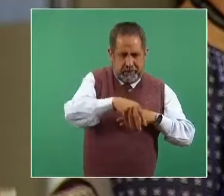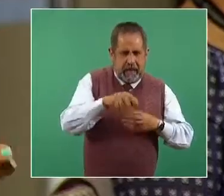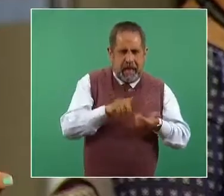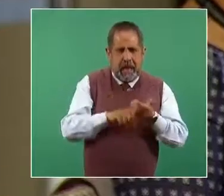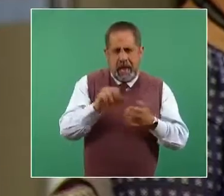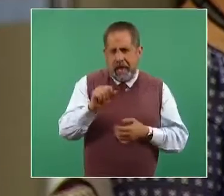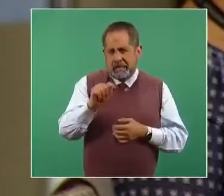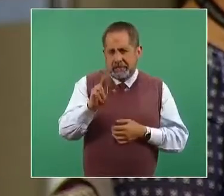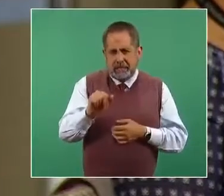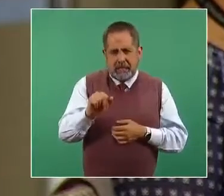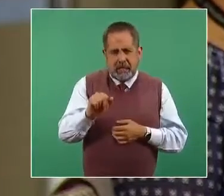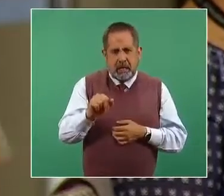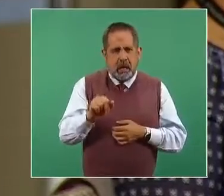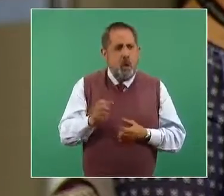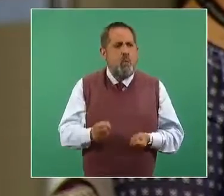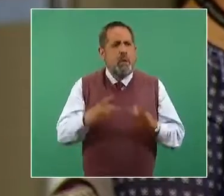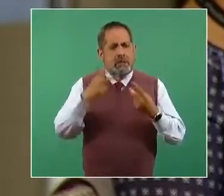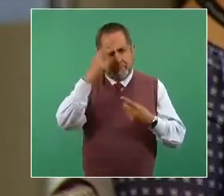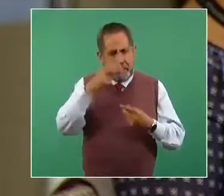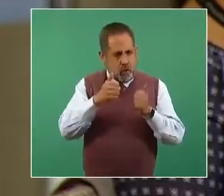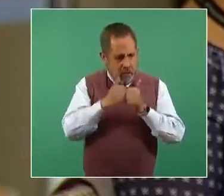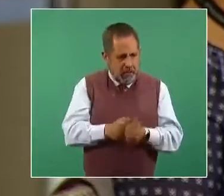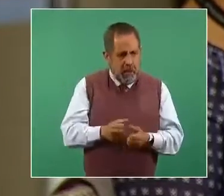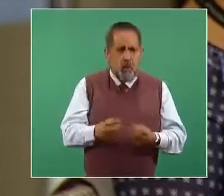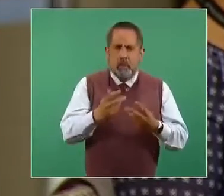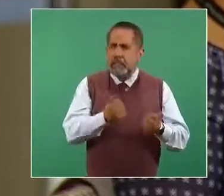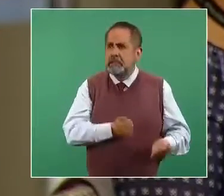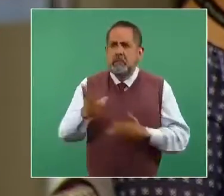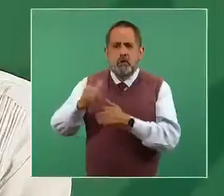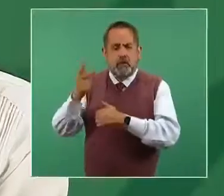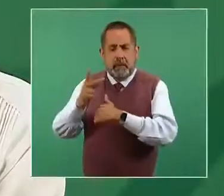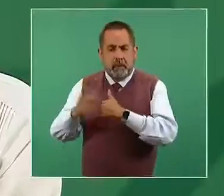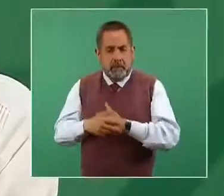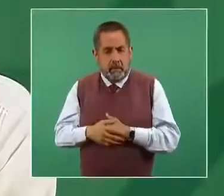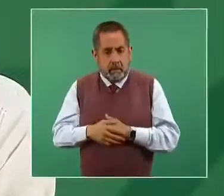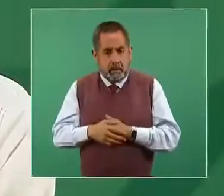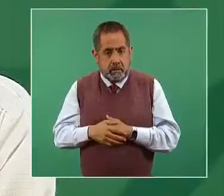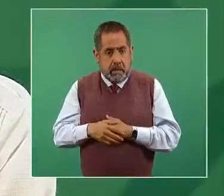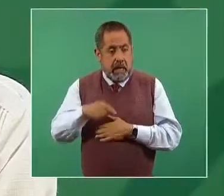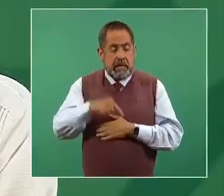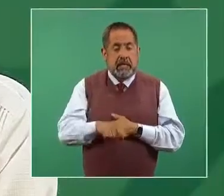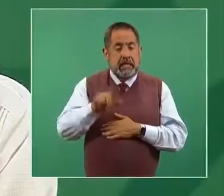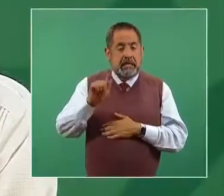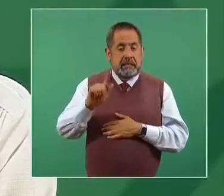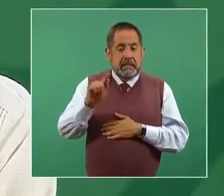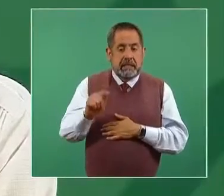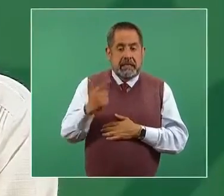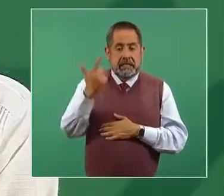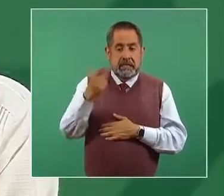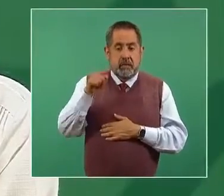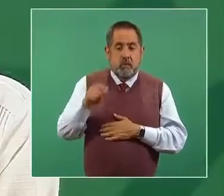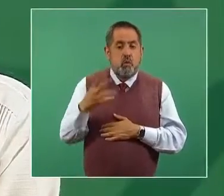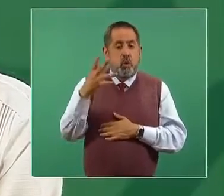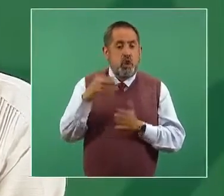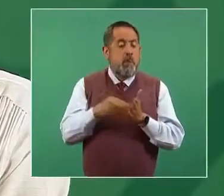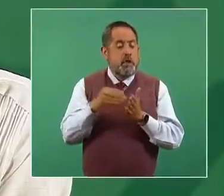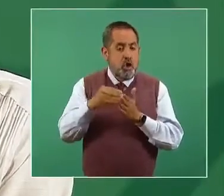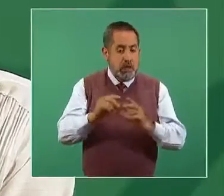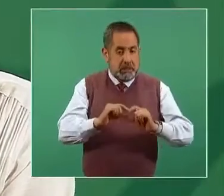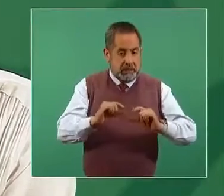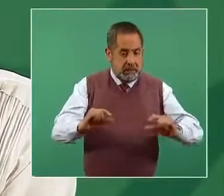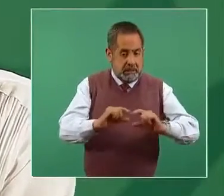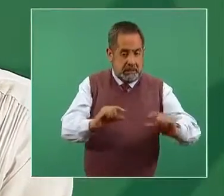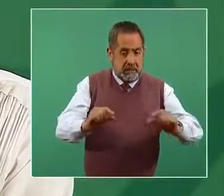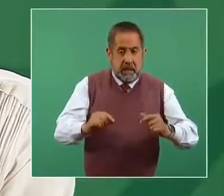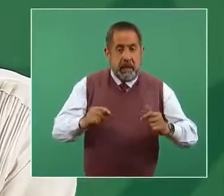Astra, ¿cuántos se van a quedar en México y cuántos van a América? Bueno, en México son lo contratado, 77.4 millones de dosis y el